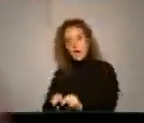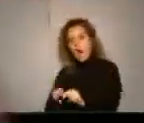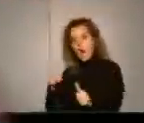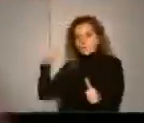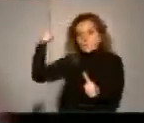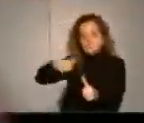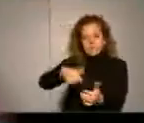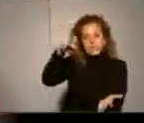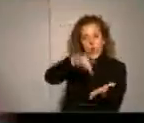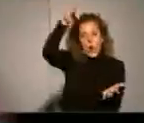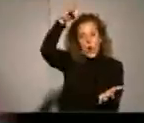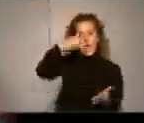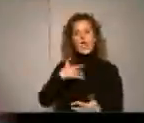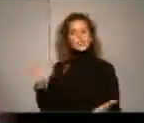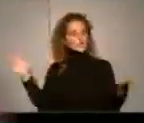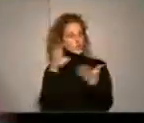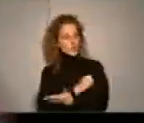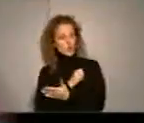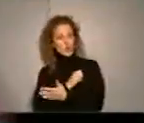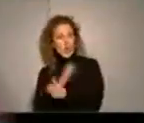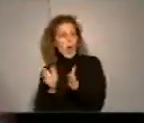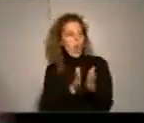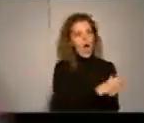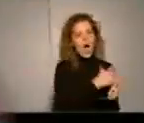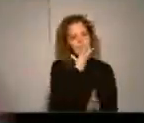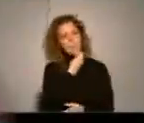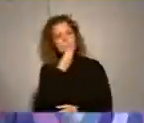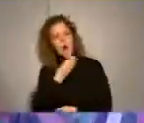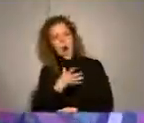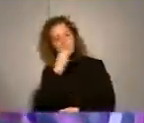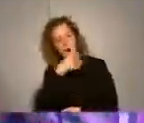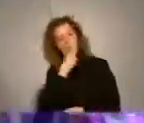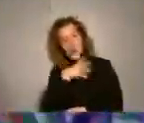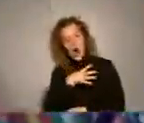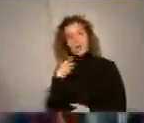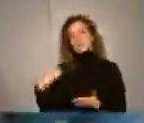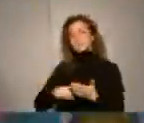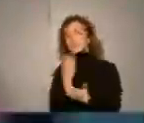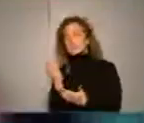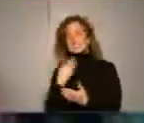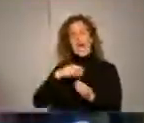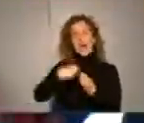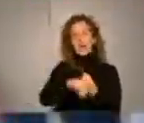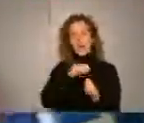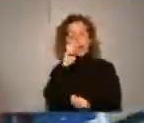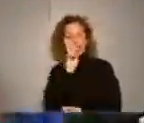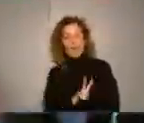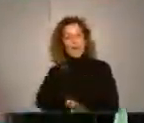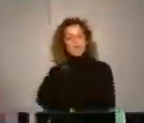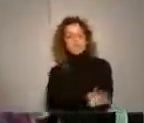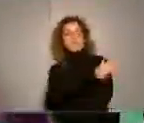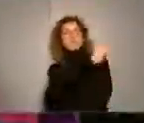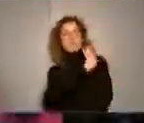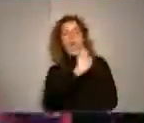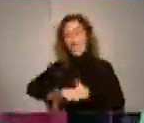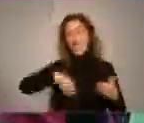Vaya a trabar, que todo tiene un lado bueno. Perder de vista al canario, no veas qué emoción, que